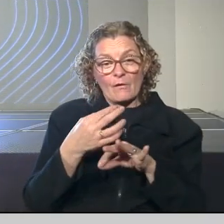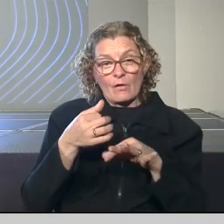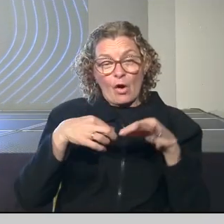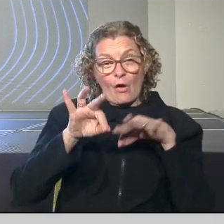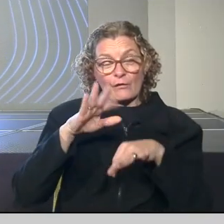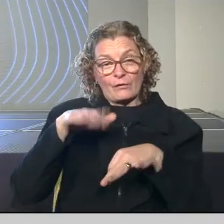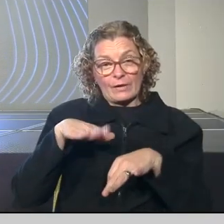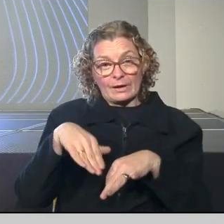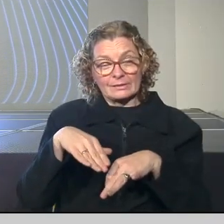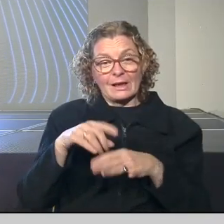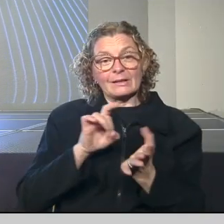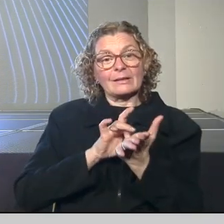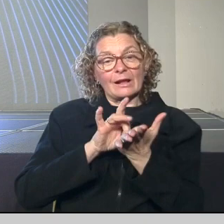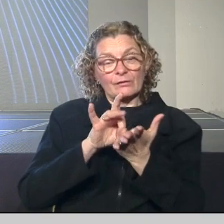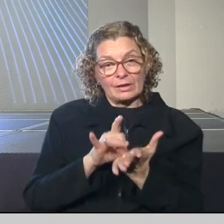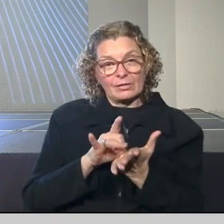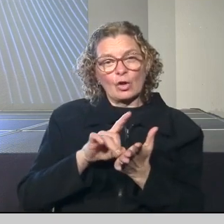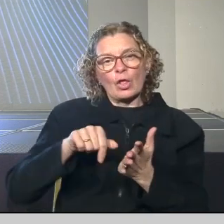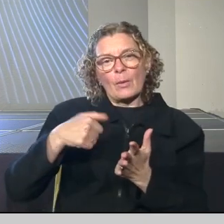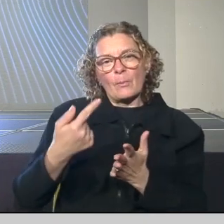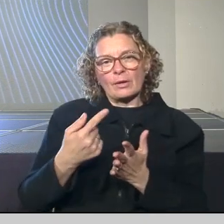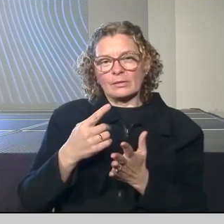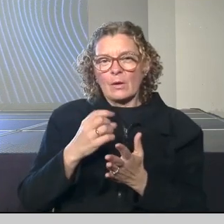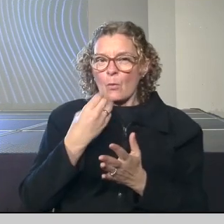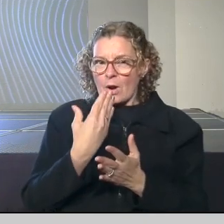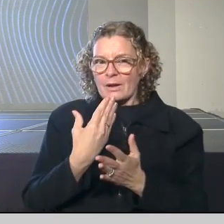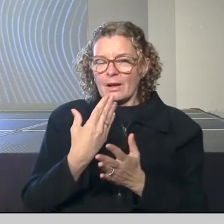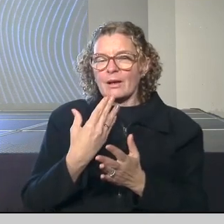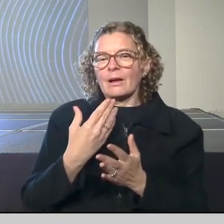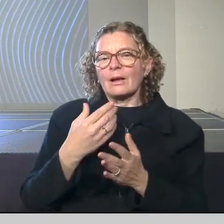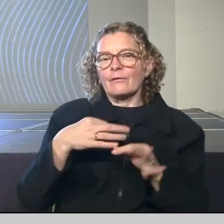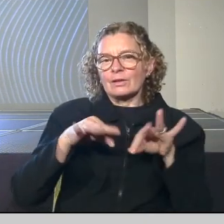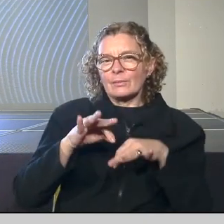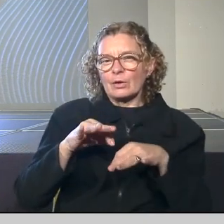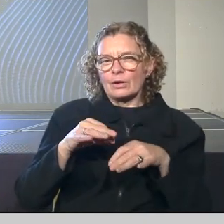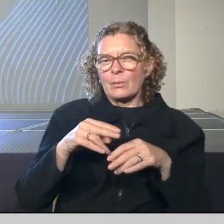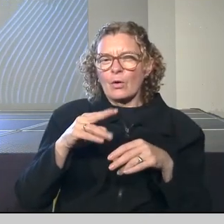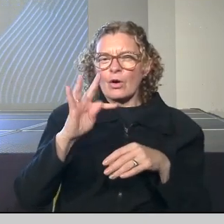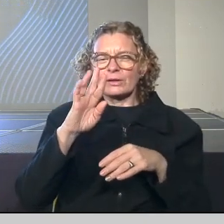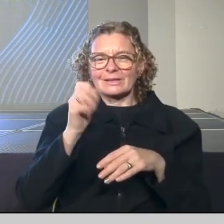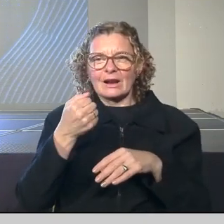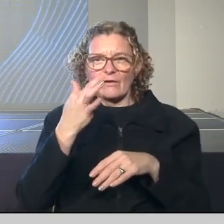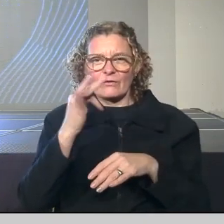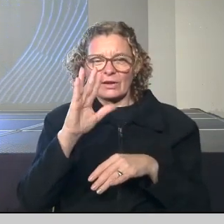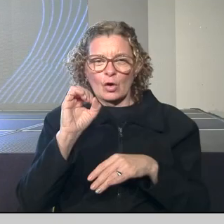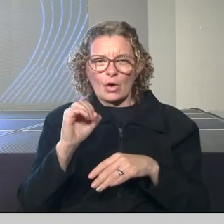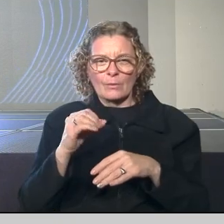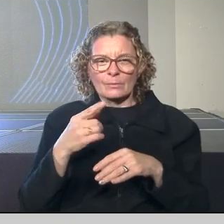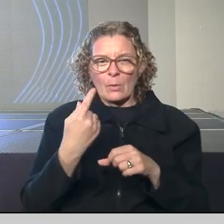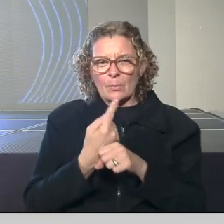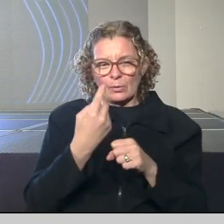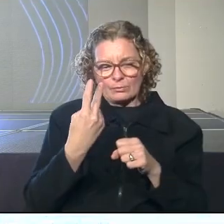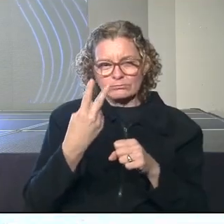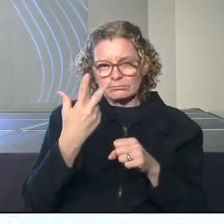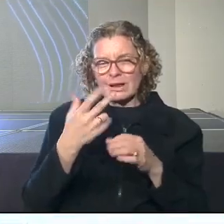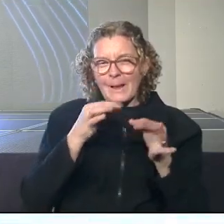en segundo lugar, el servicio, la reputación y el tráfico. Vamos a empezar por desglosar un poco de qué